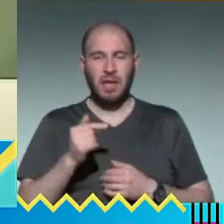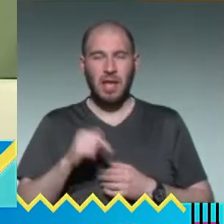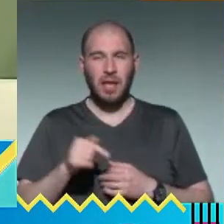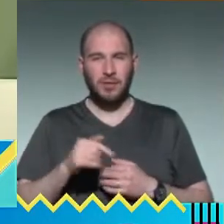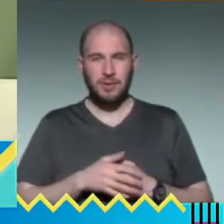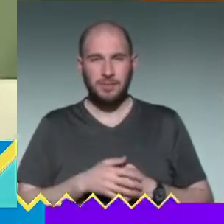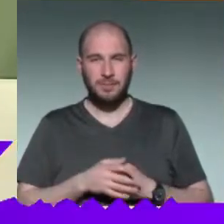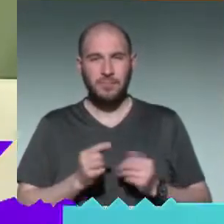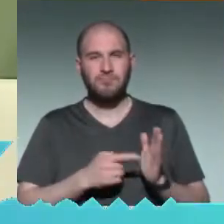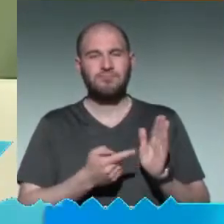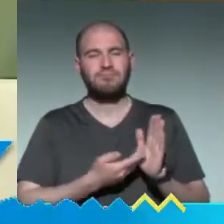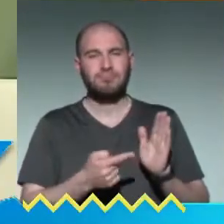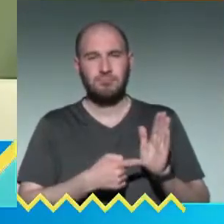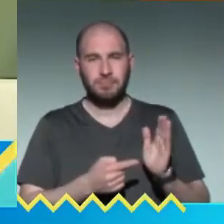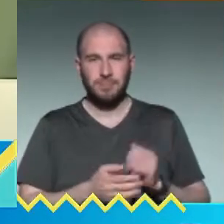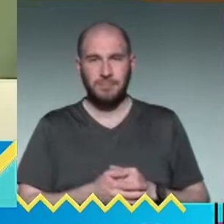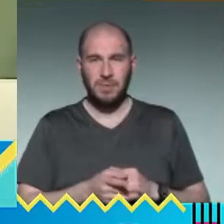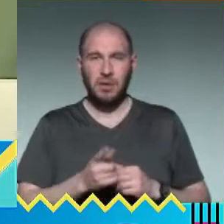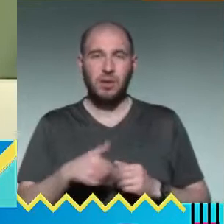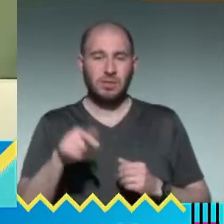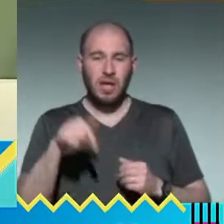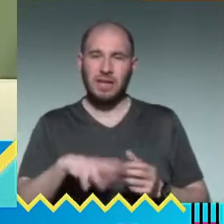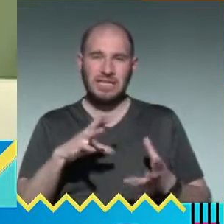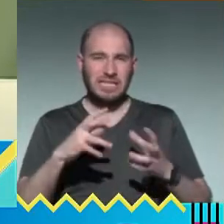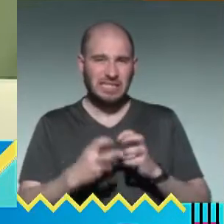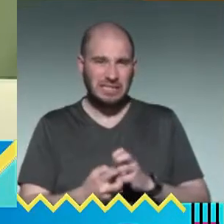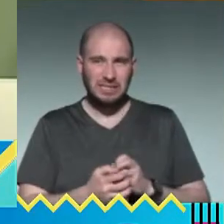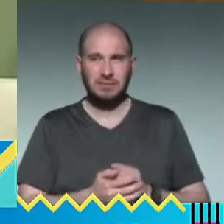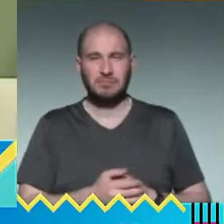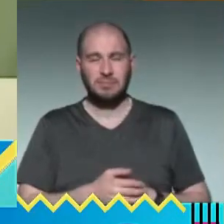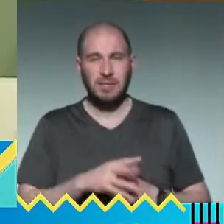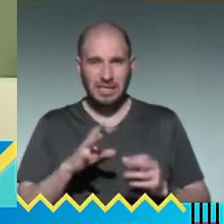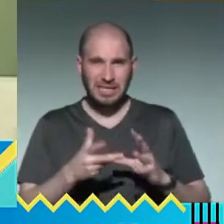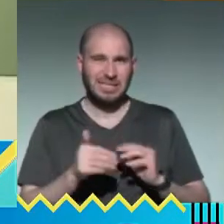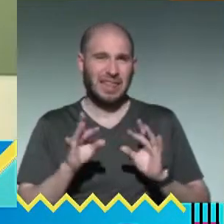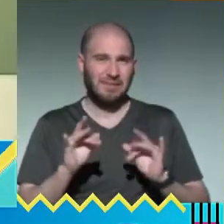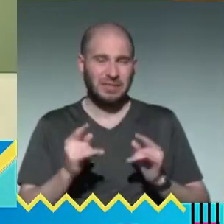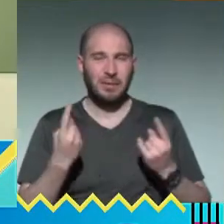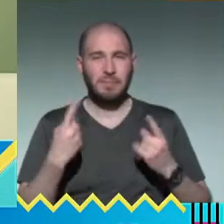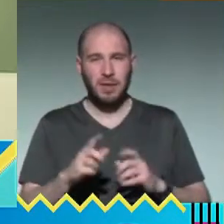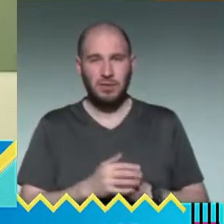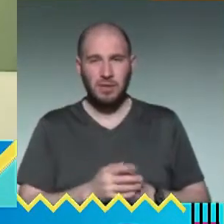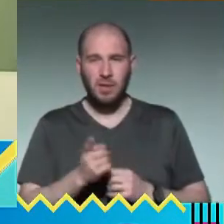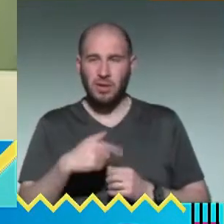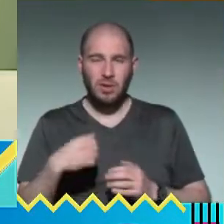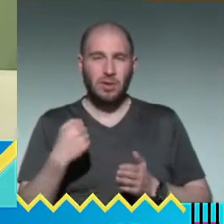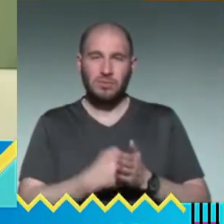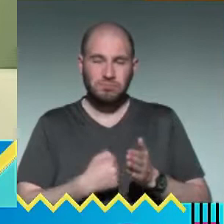están demostrando es que estamos en una crisis, que la crisis es complicada, pero que tenemos que salir